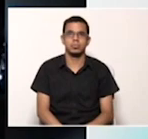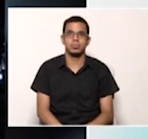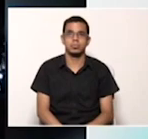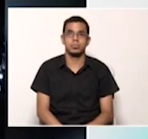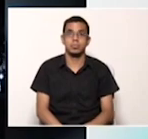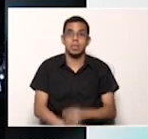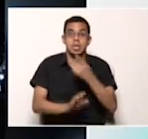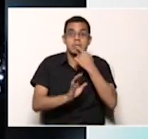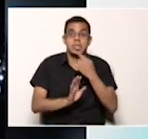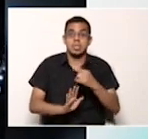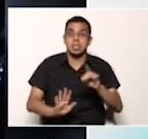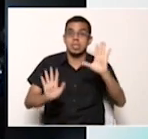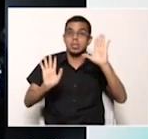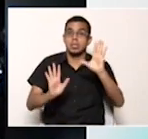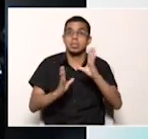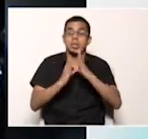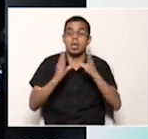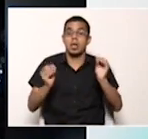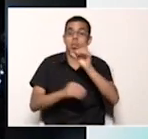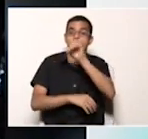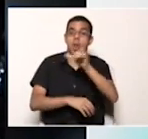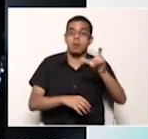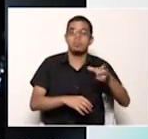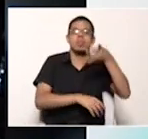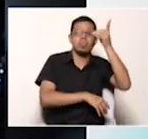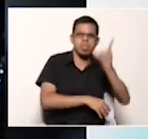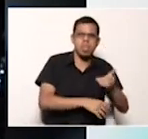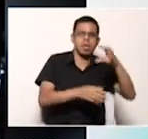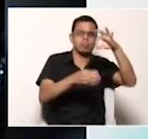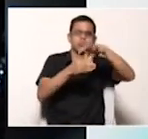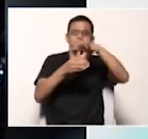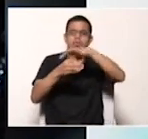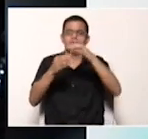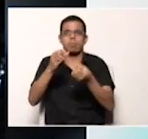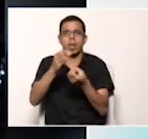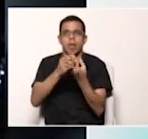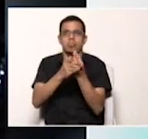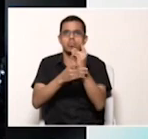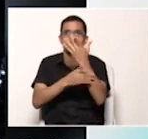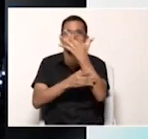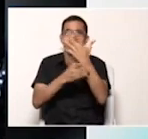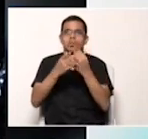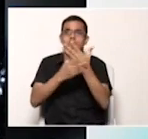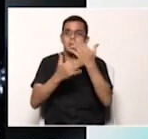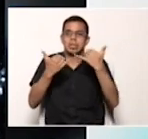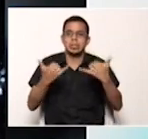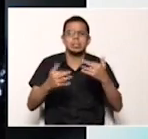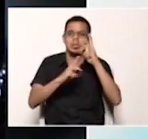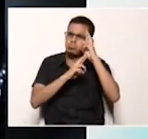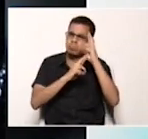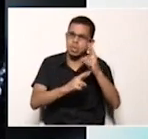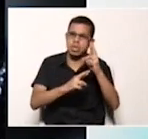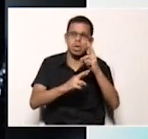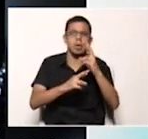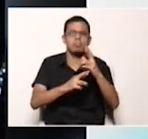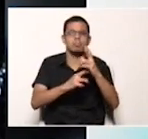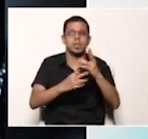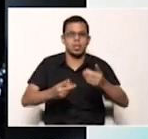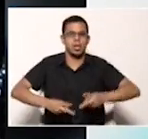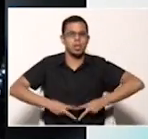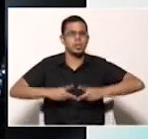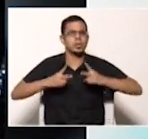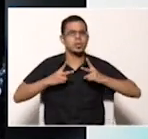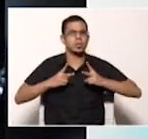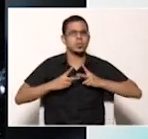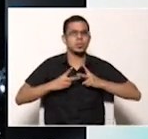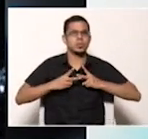Dice que toda persona debe sembrar un árbol y escribir un libro durante su ciclo de vida. Y no es un secreto que el futuro de